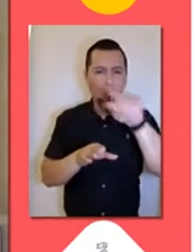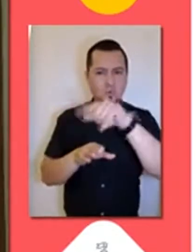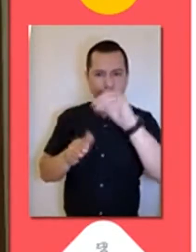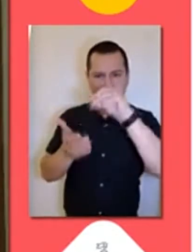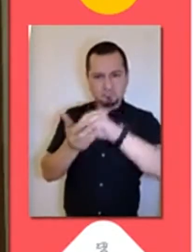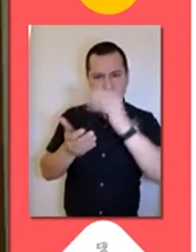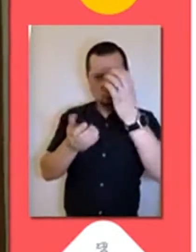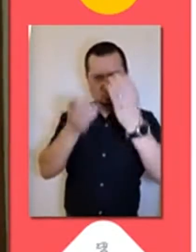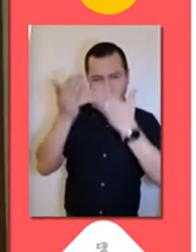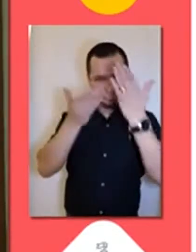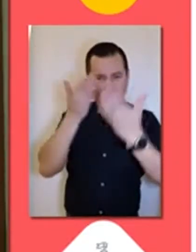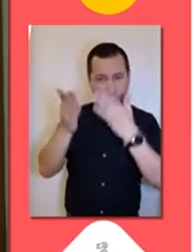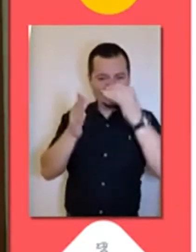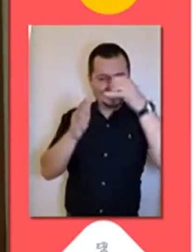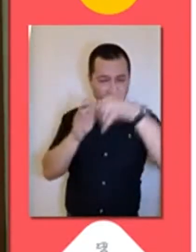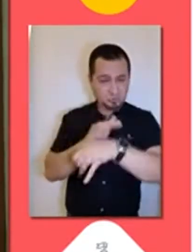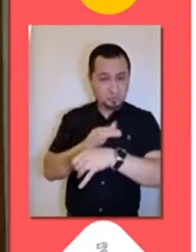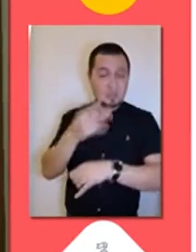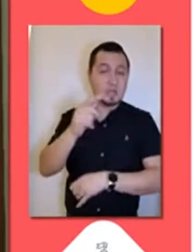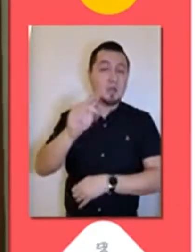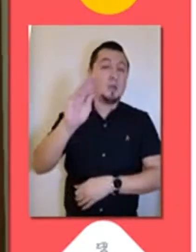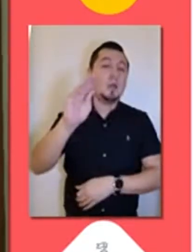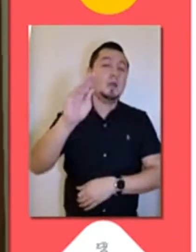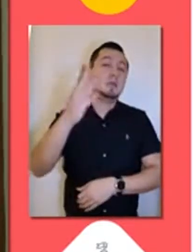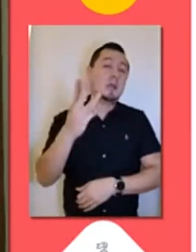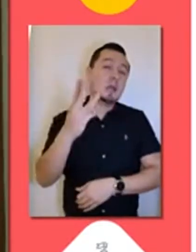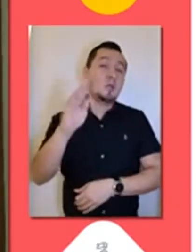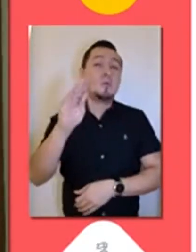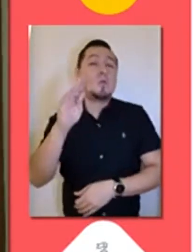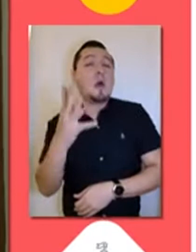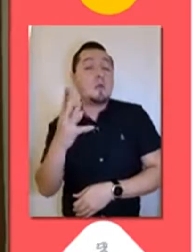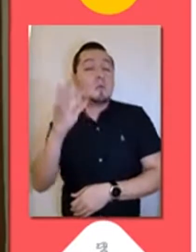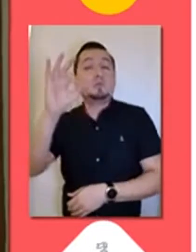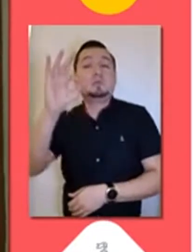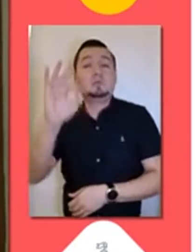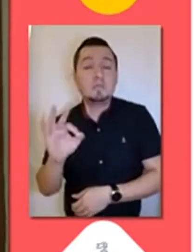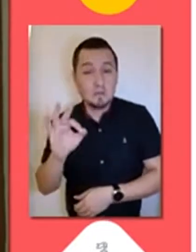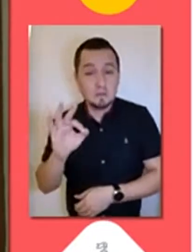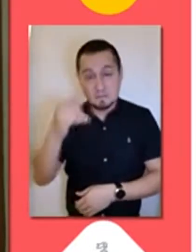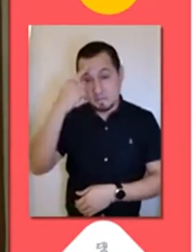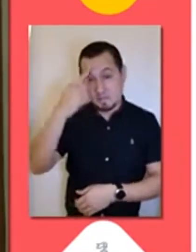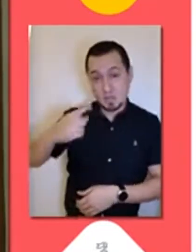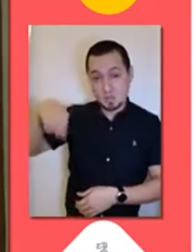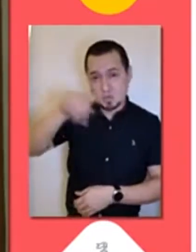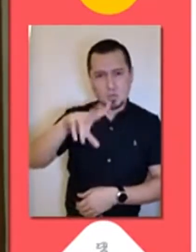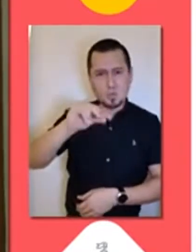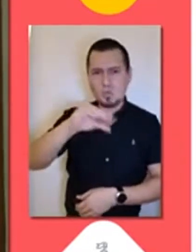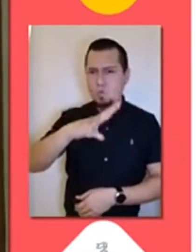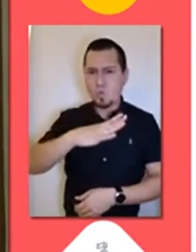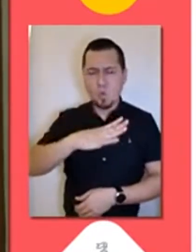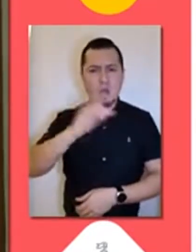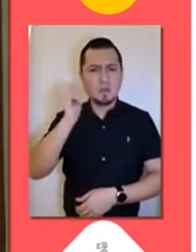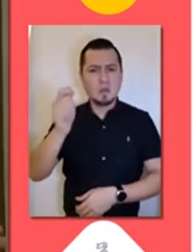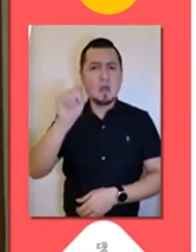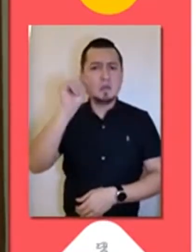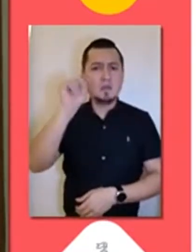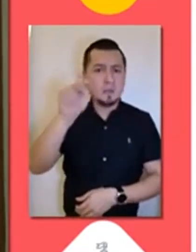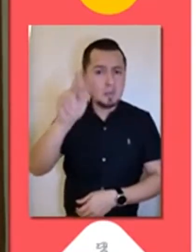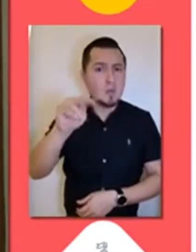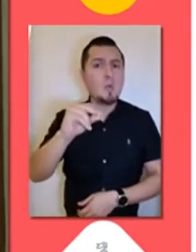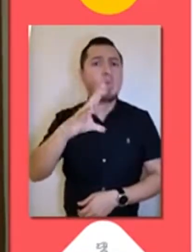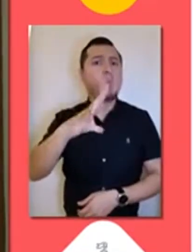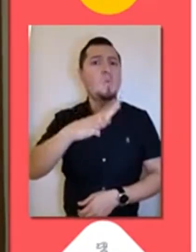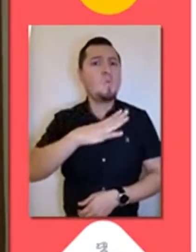canales, estimamos que esté por arriba del 93-94%. Para los que no tengan acceso incluso a la televisión, están todas